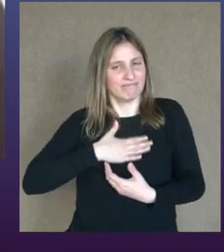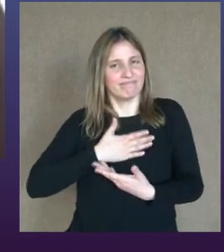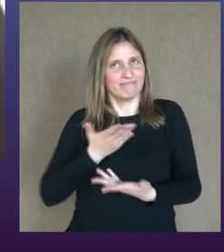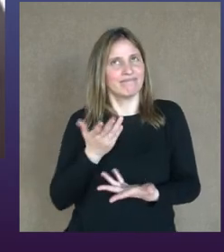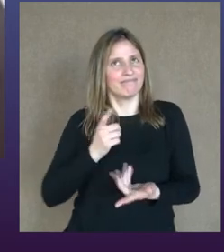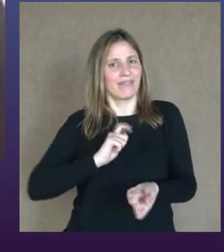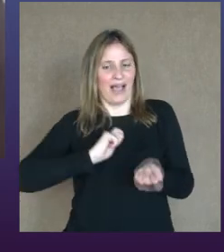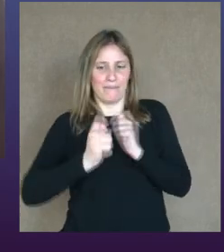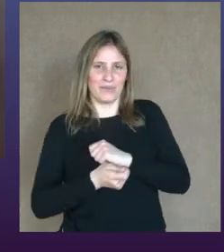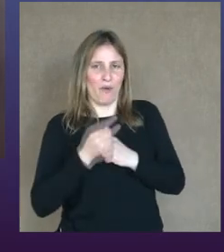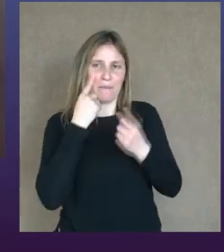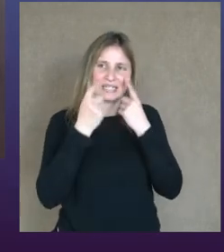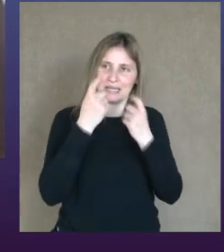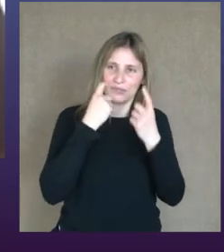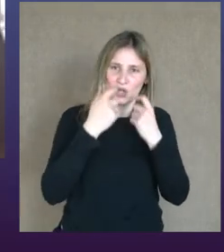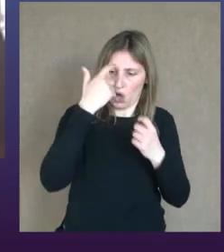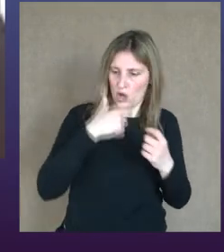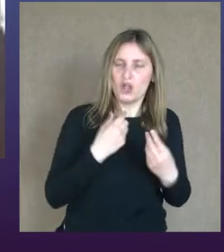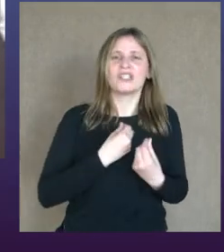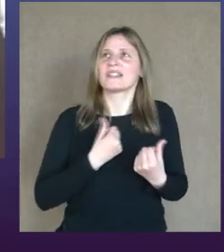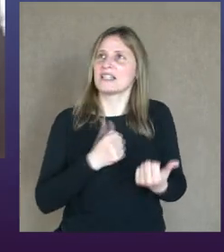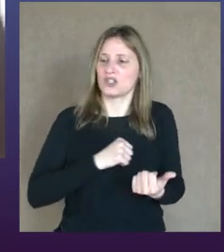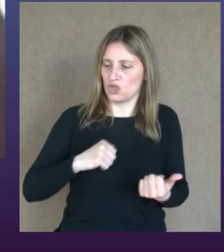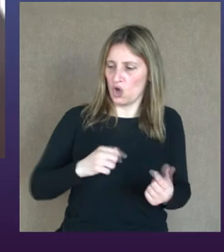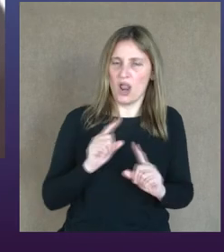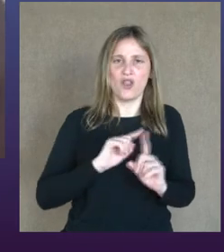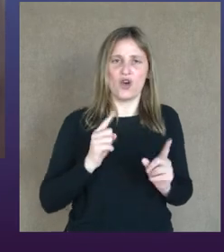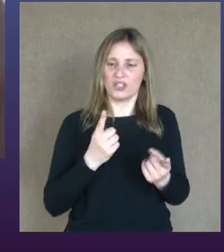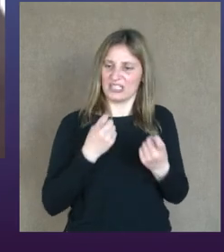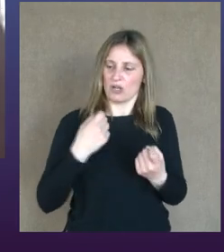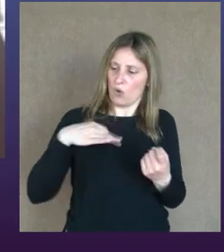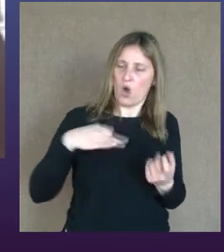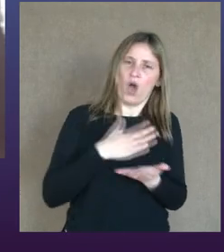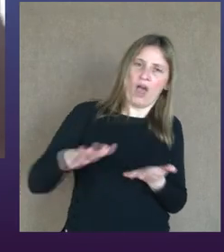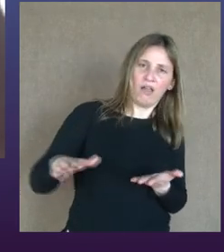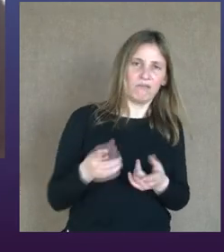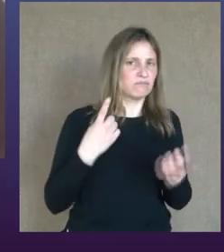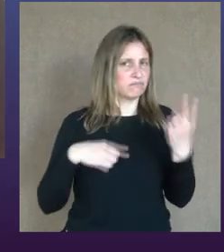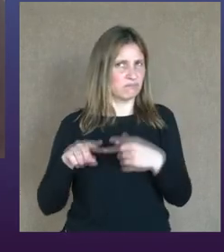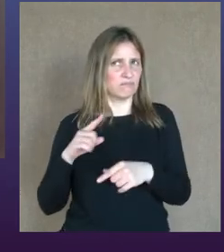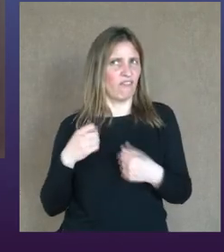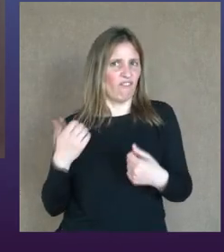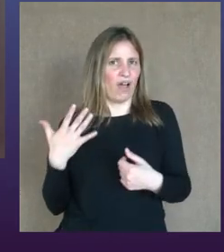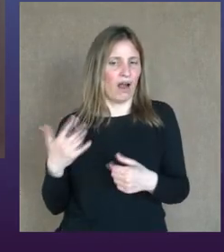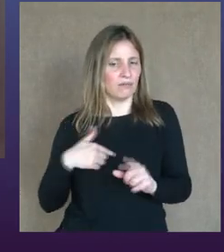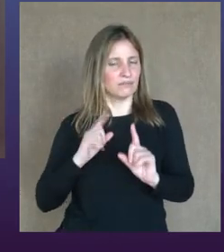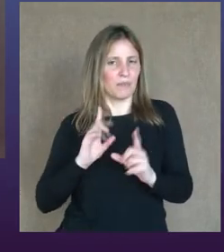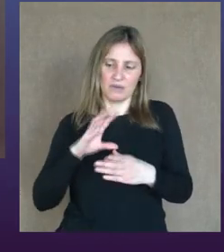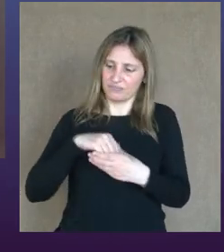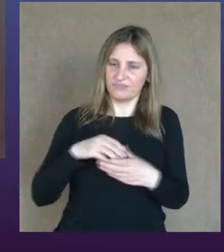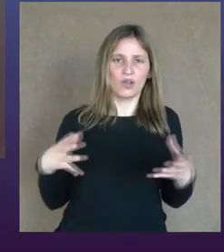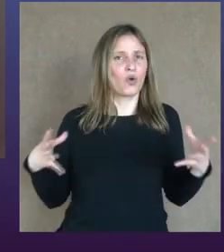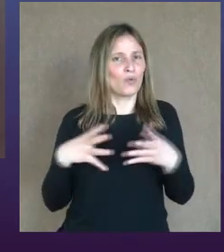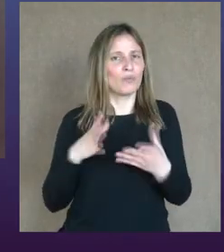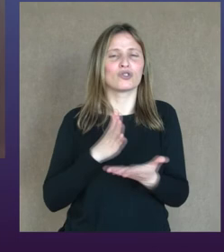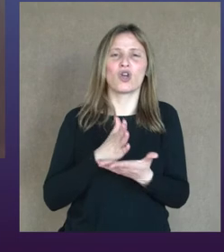totalmente la percepción, porque no me sentí sola, no me sentí prescindible, no me sentí descartable, sino... Claro, es parte de un